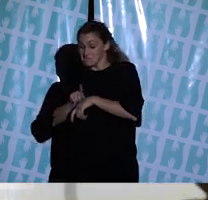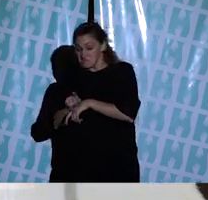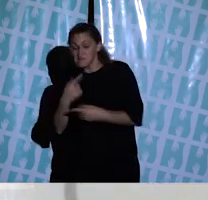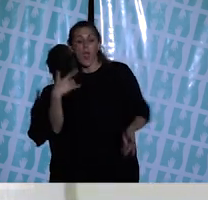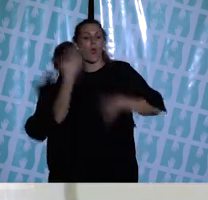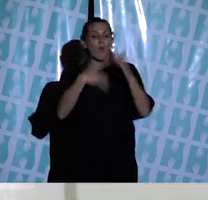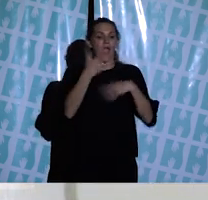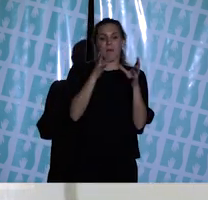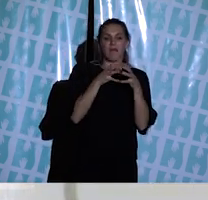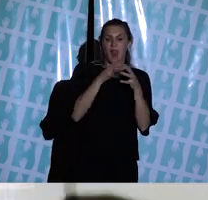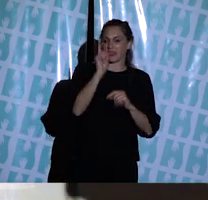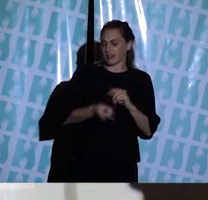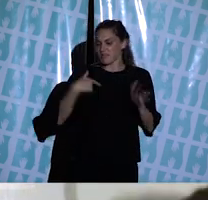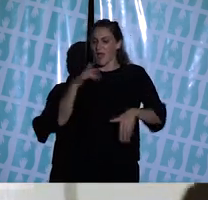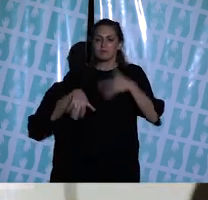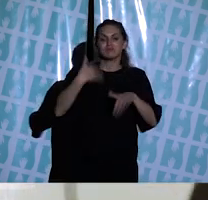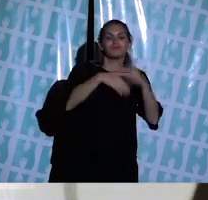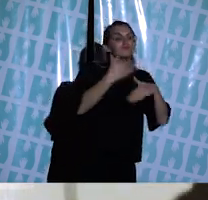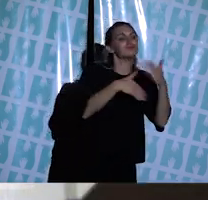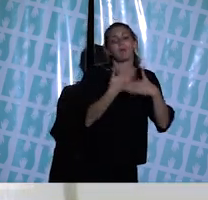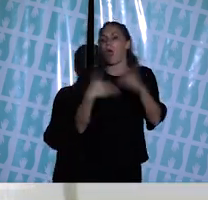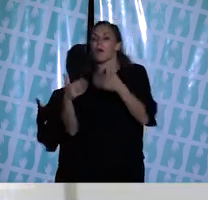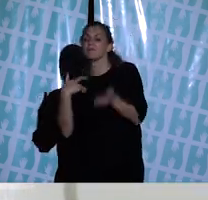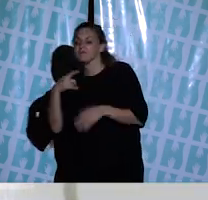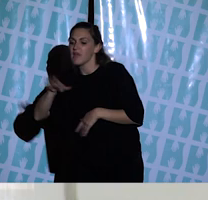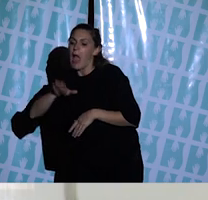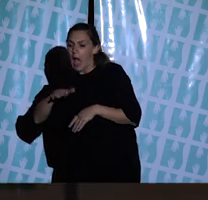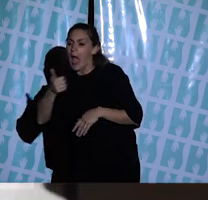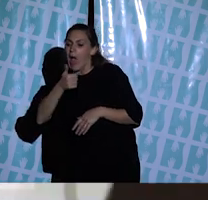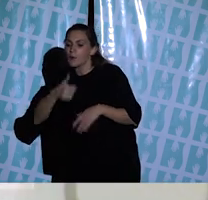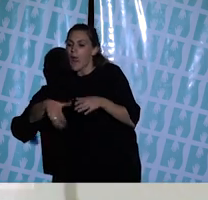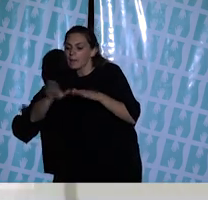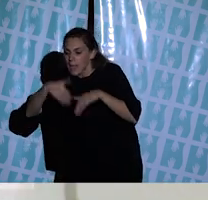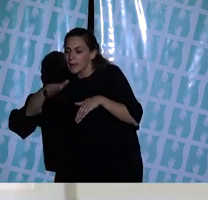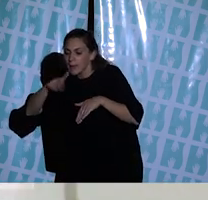juega con una pelota, se va a comer, a tomar agua.